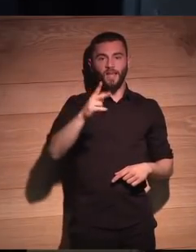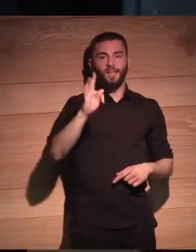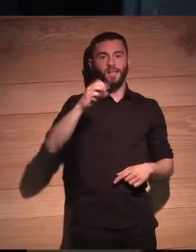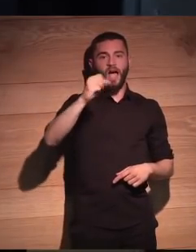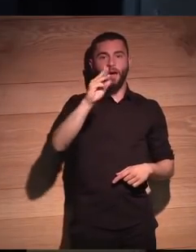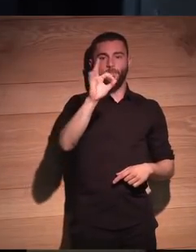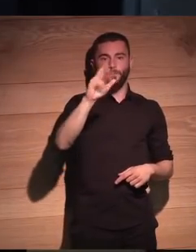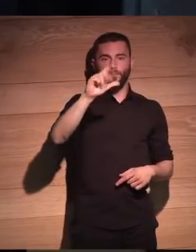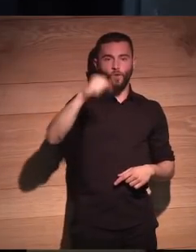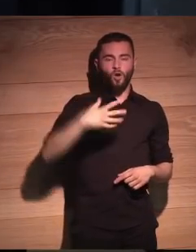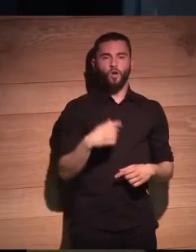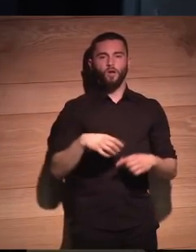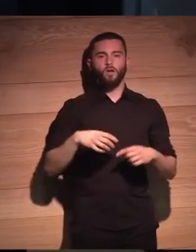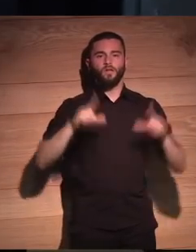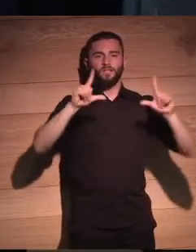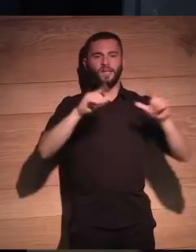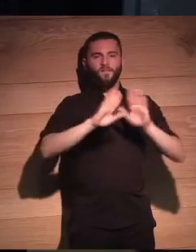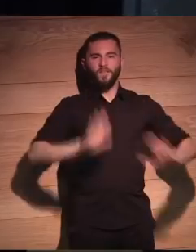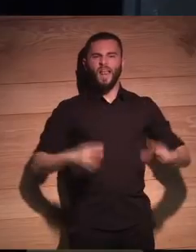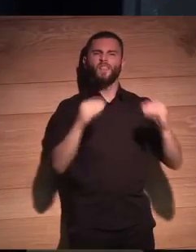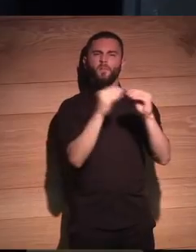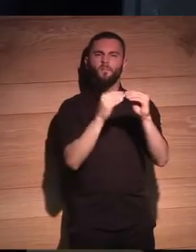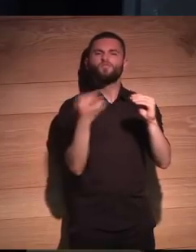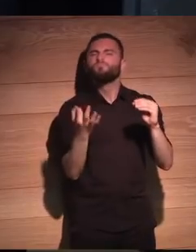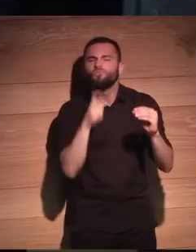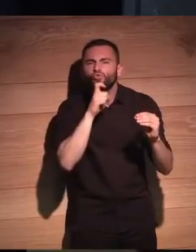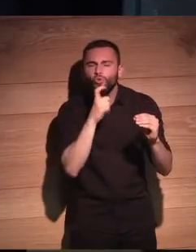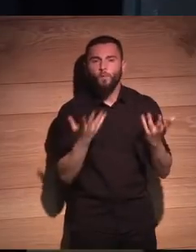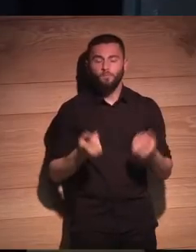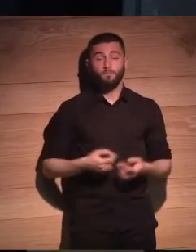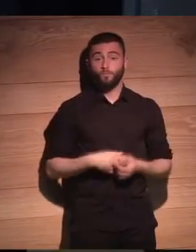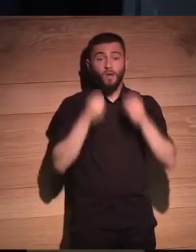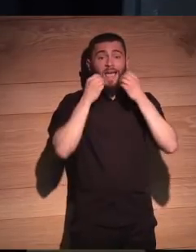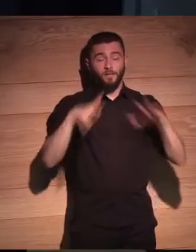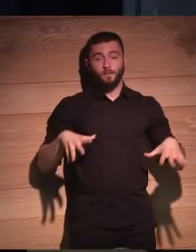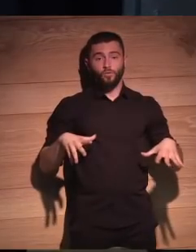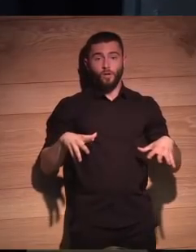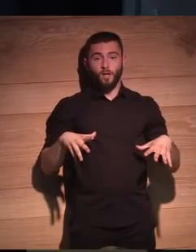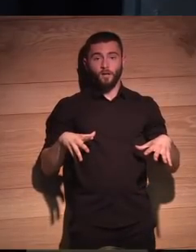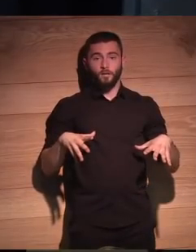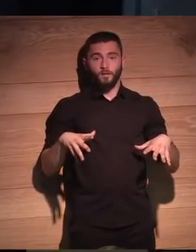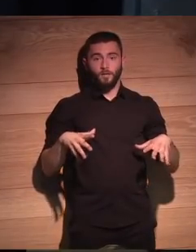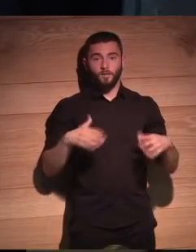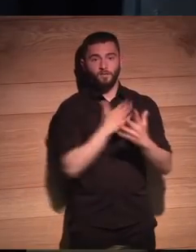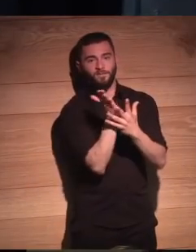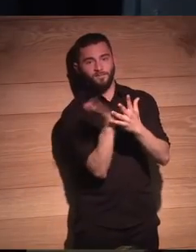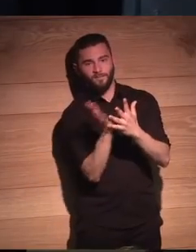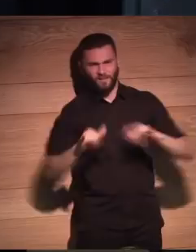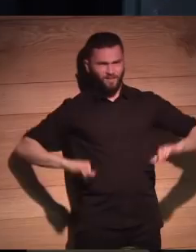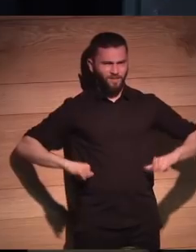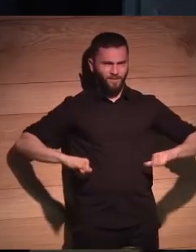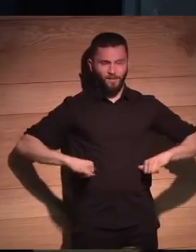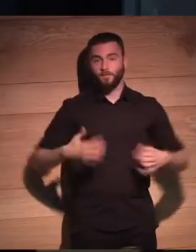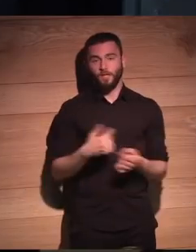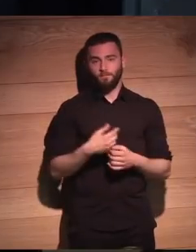me decías antes? ¿Y más cosas? ¿Qué más cosas? O sea, ¿se besaron y qué más? Bueno, es una historieta que son unas versiones macarras de Batman